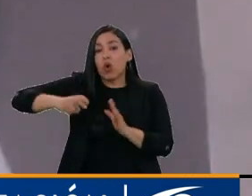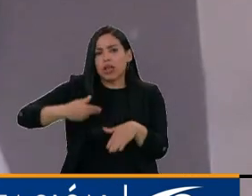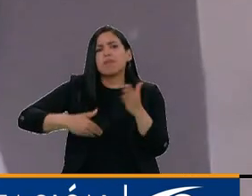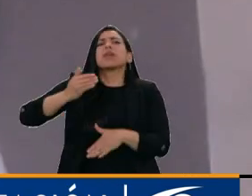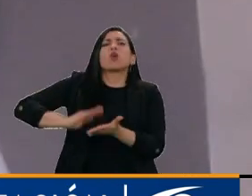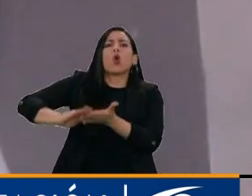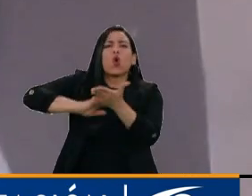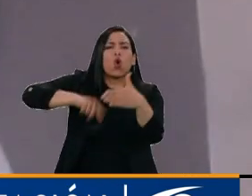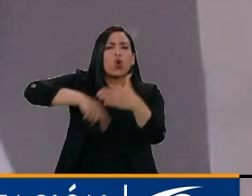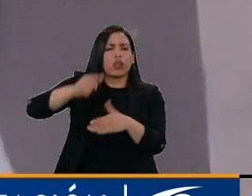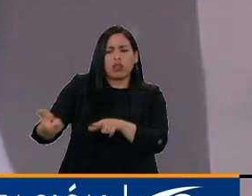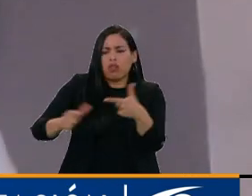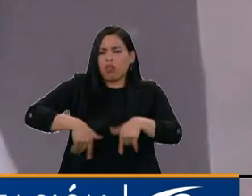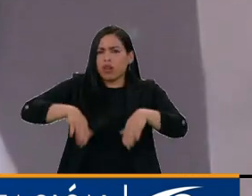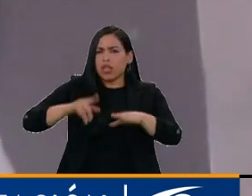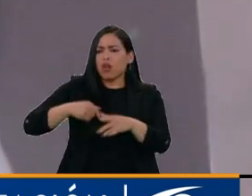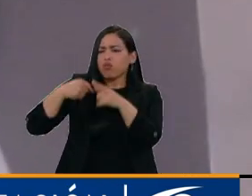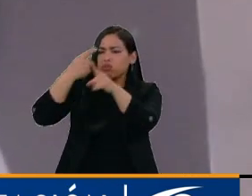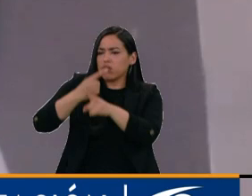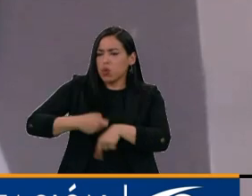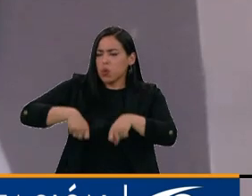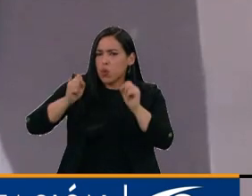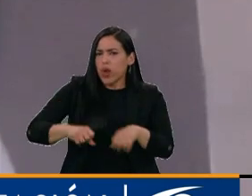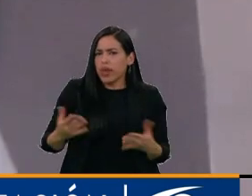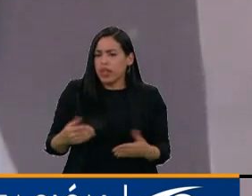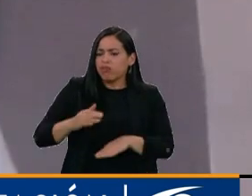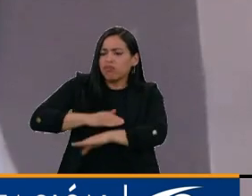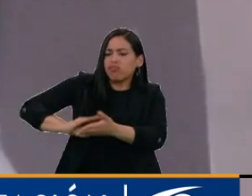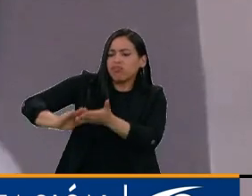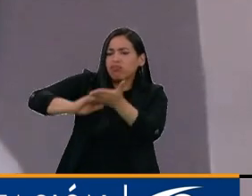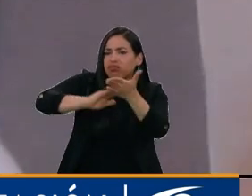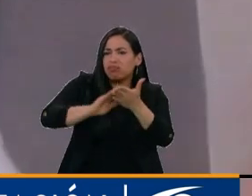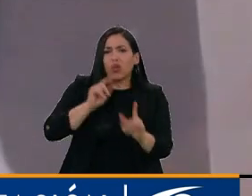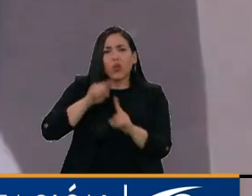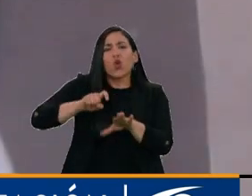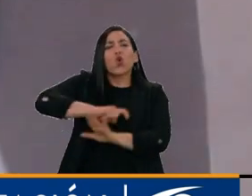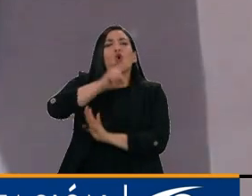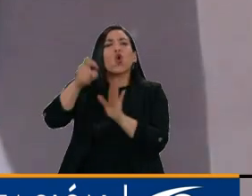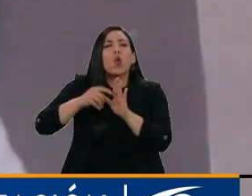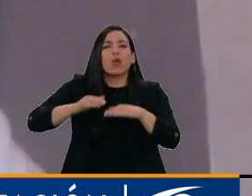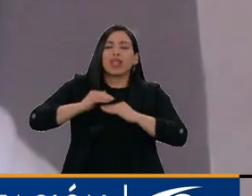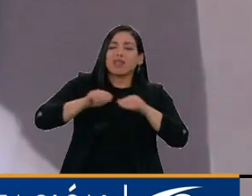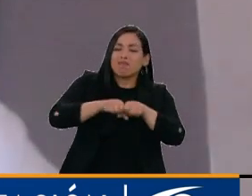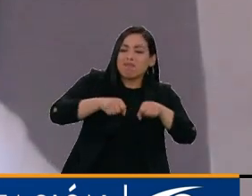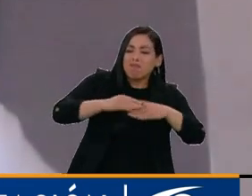ya la contratación para que cumplamos con ese compromiso de valorización, es ejecutar completamente la